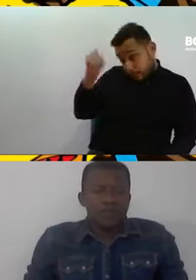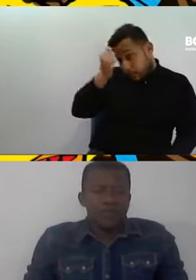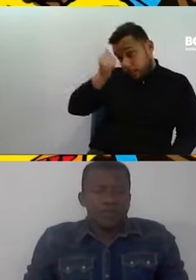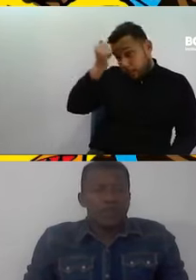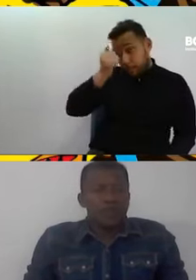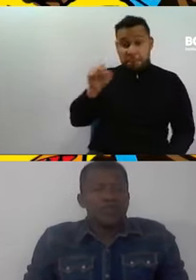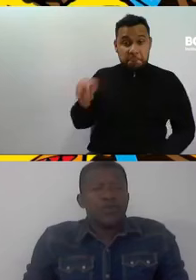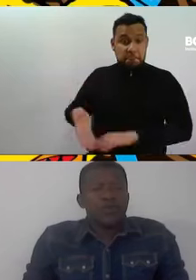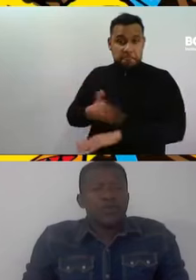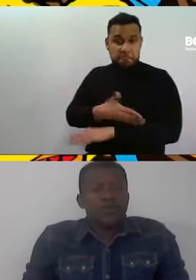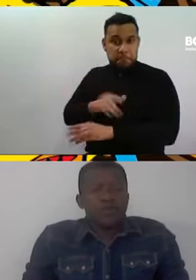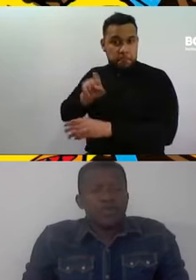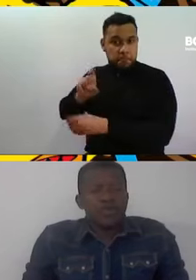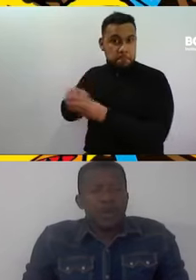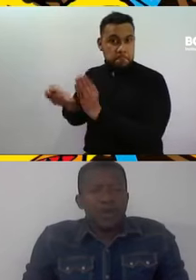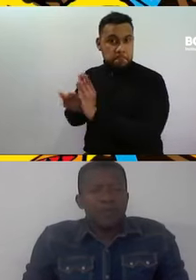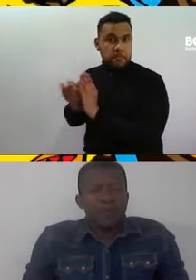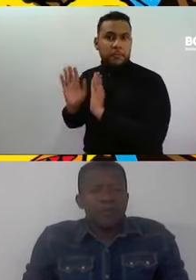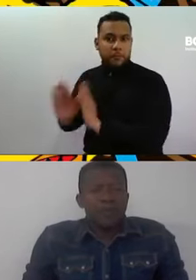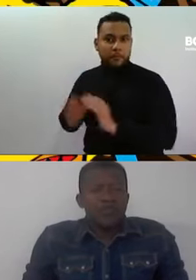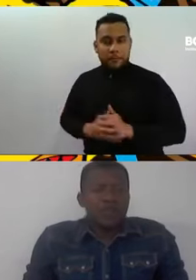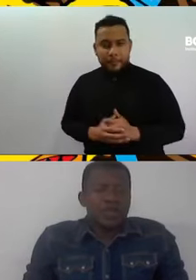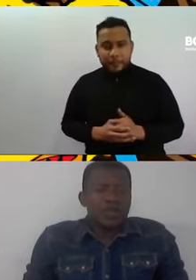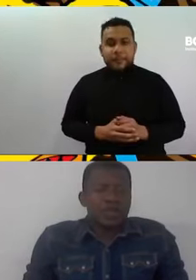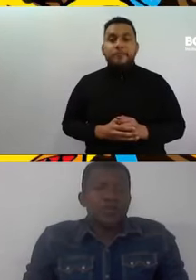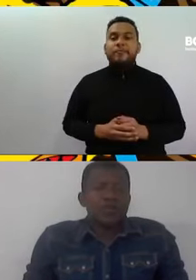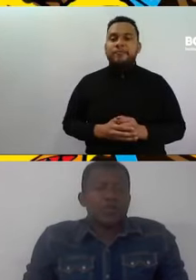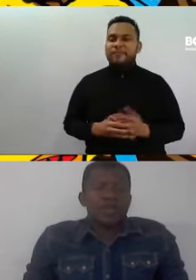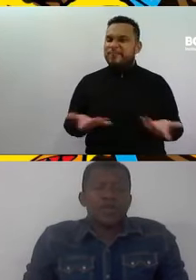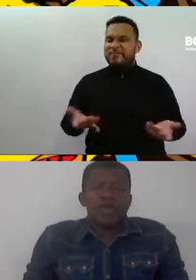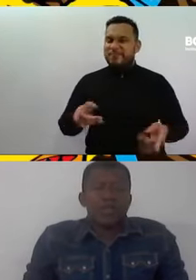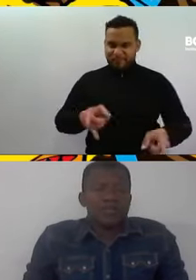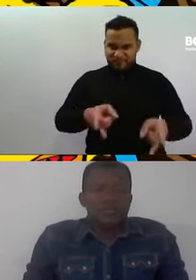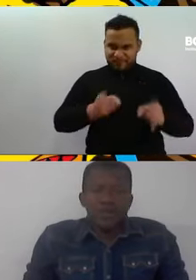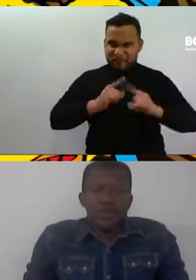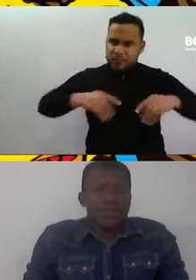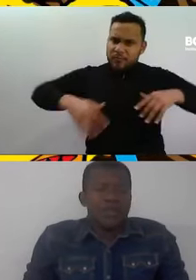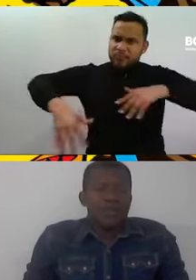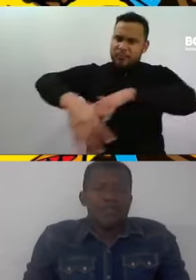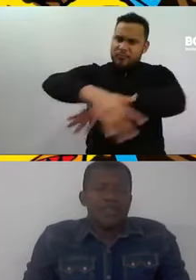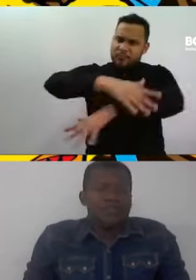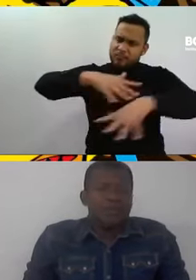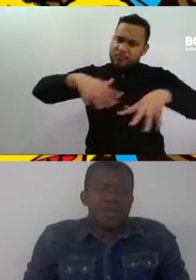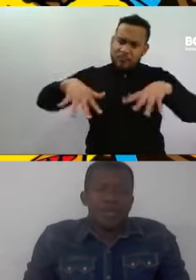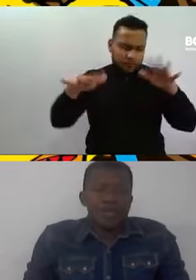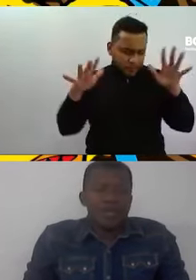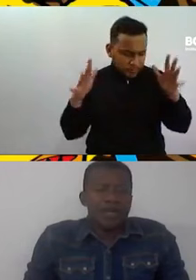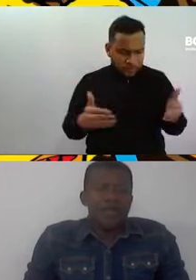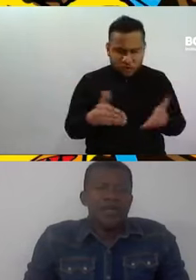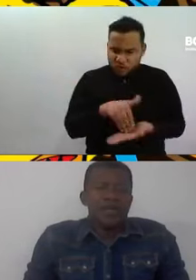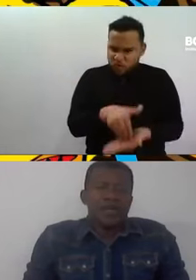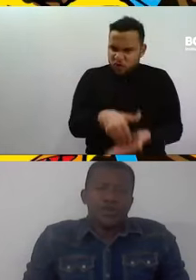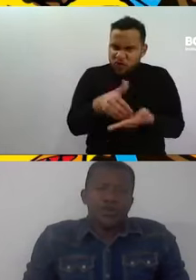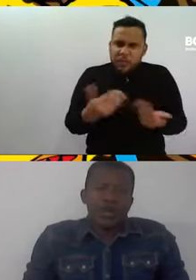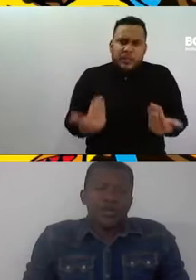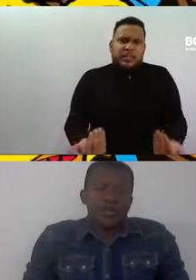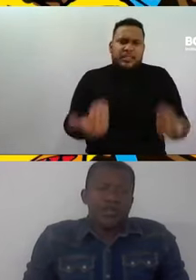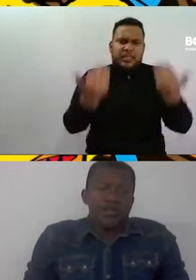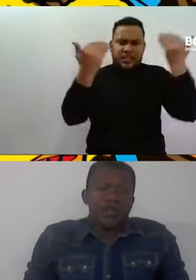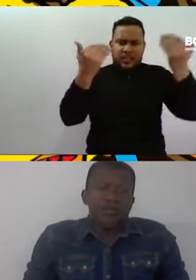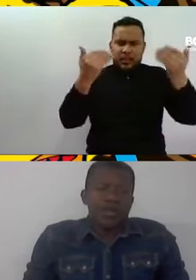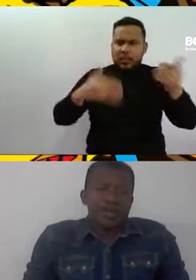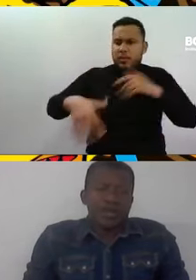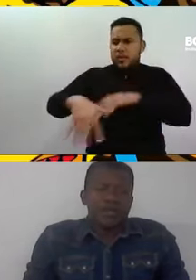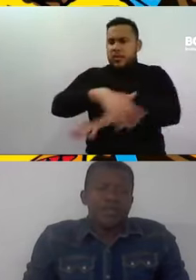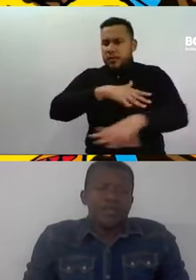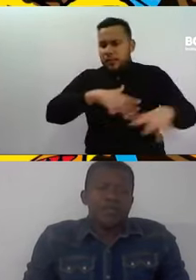docente. Entonces lo que me motiva es un terreno totalmente fértil, es ese Palenque rural que